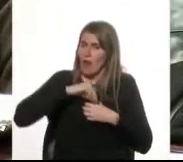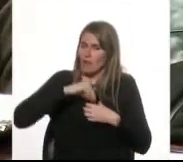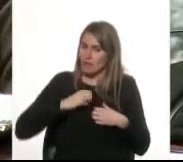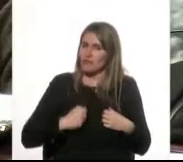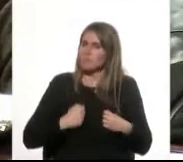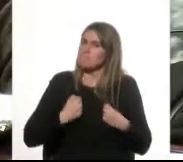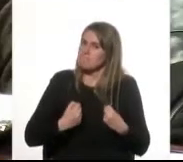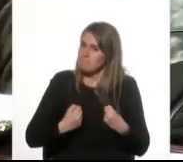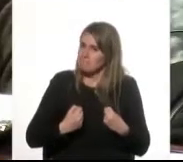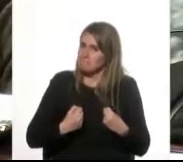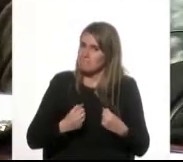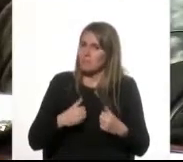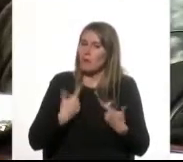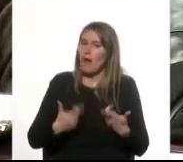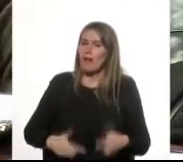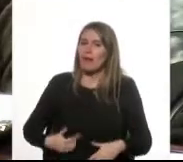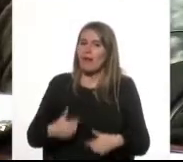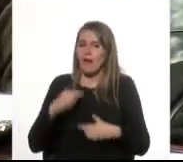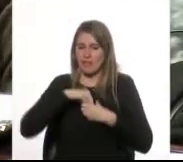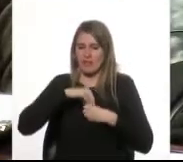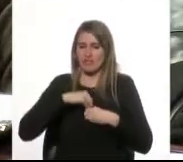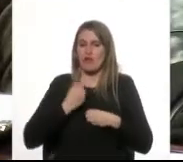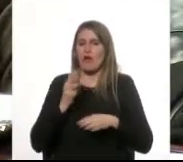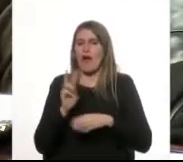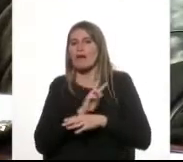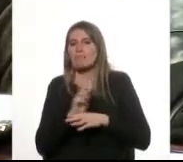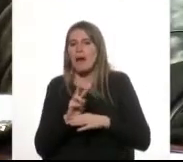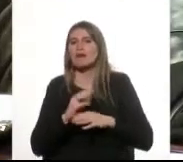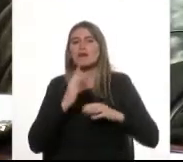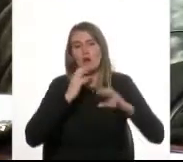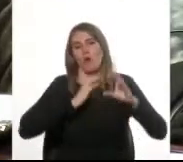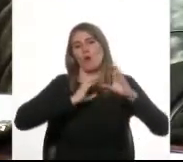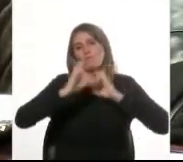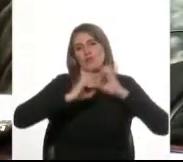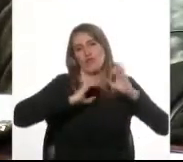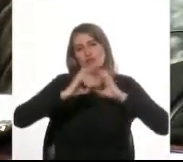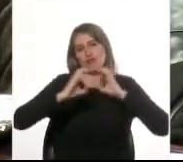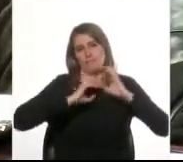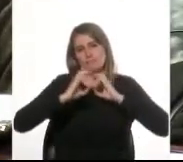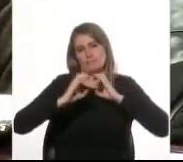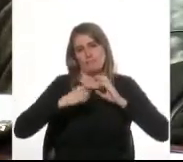La única arma que tengo importante es la comunicación.